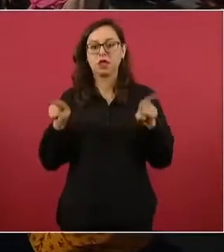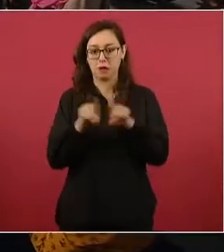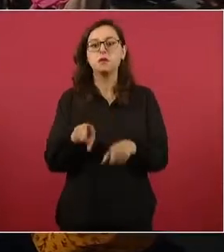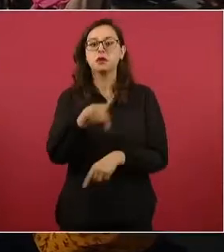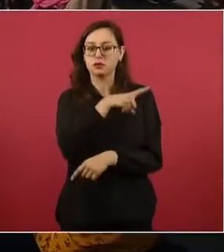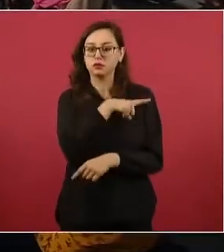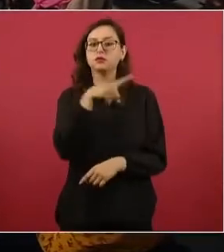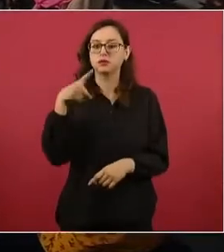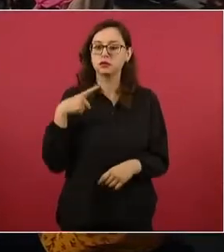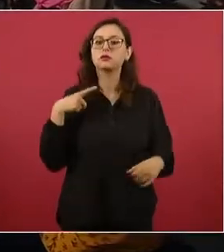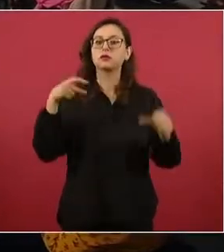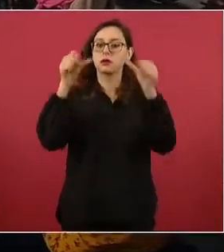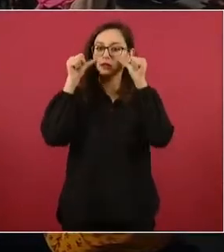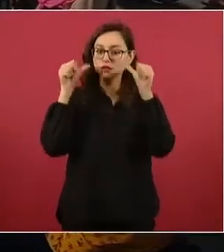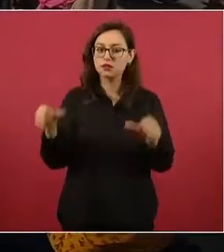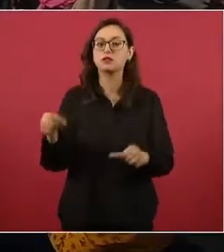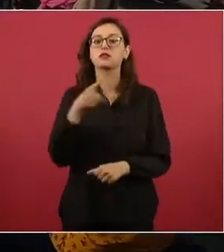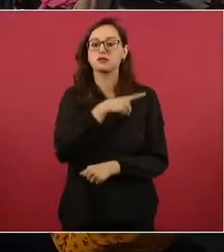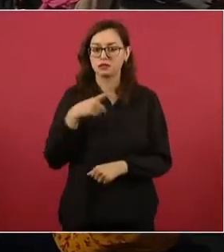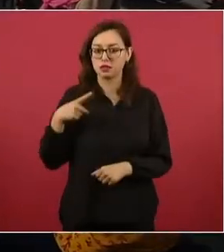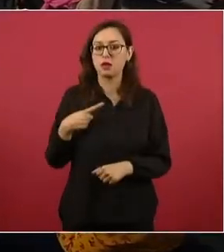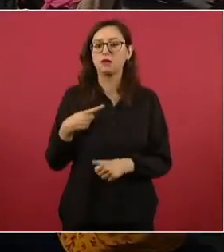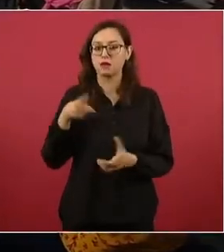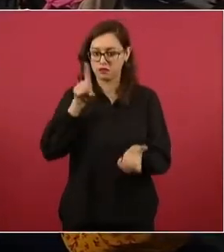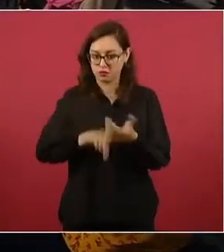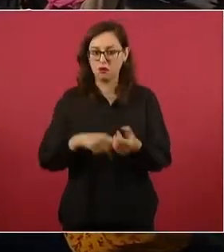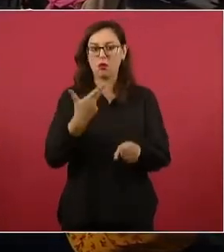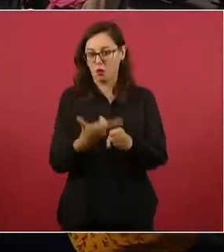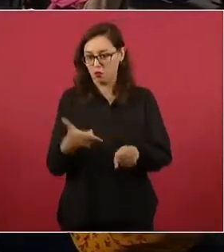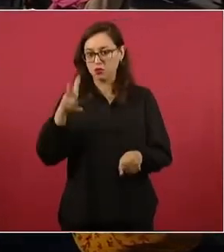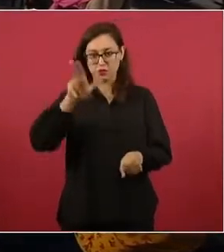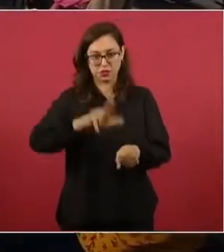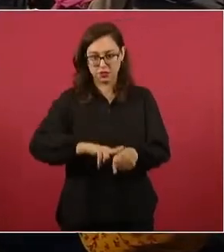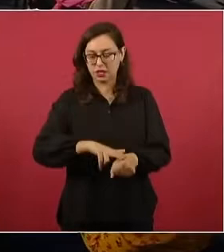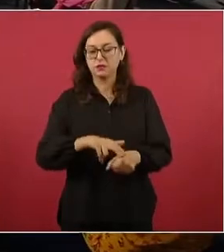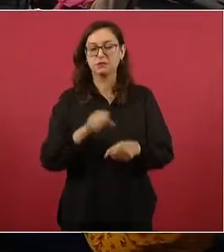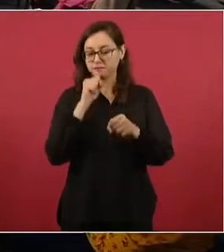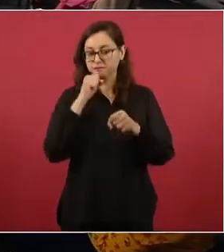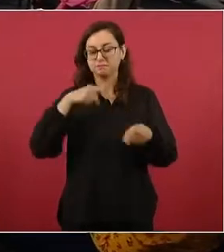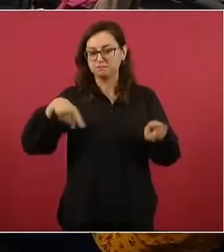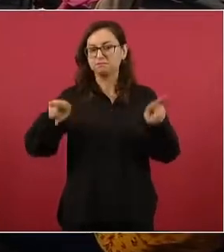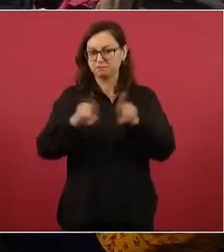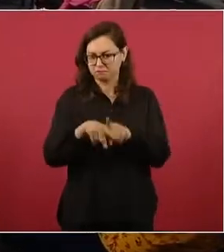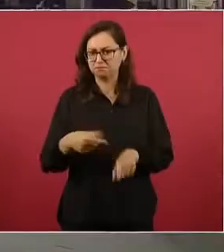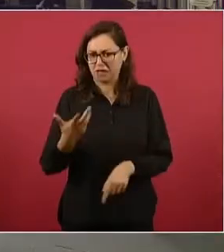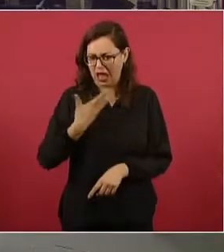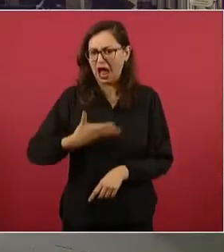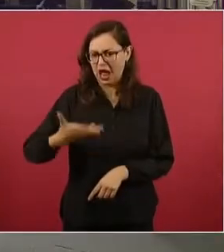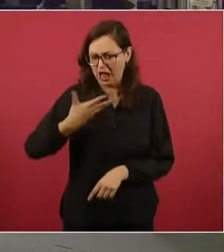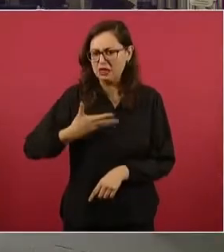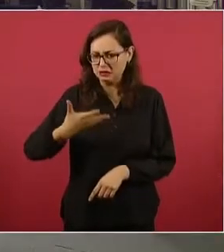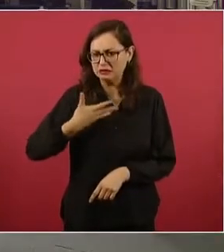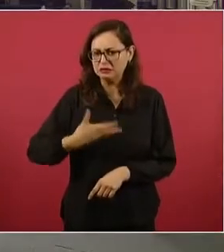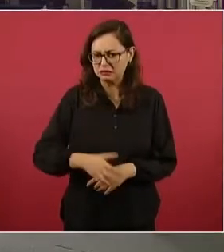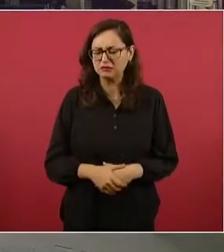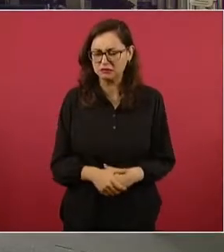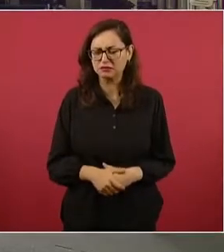en unidades médicas, en hospitales.